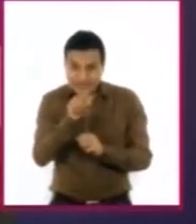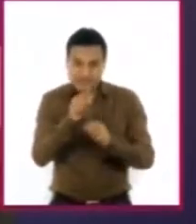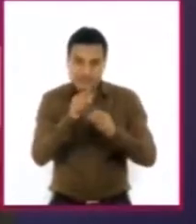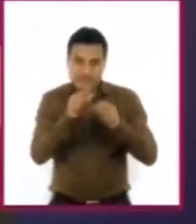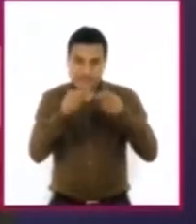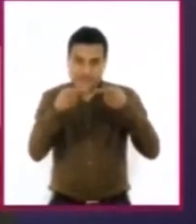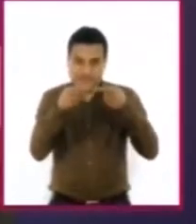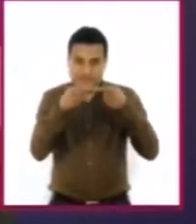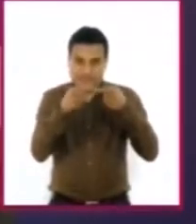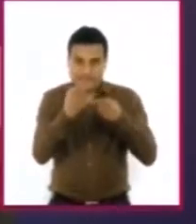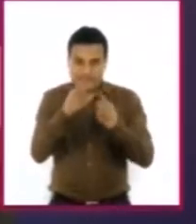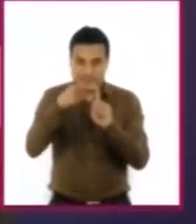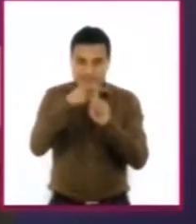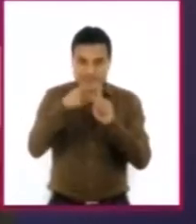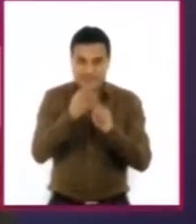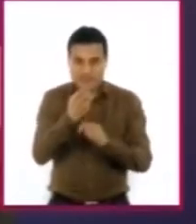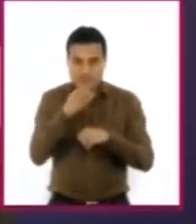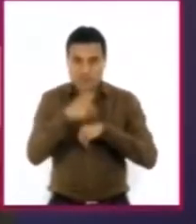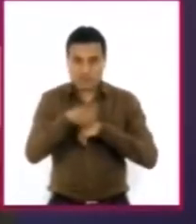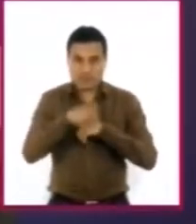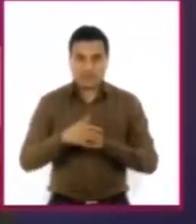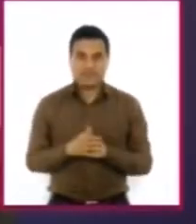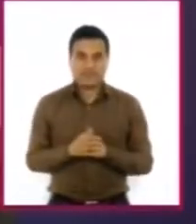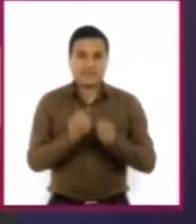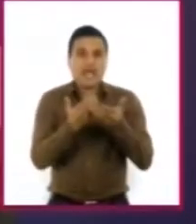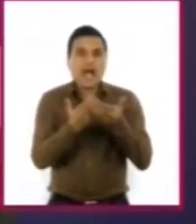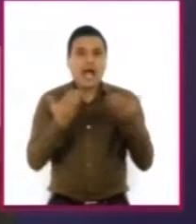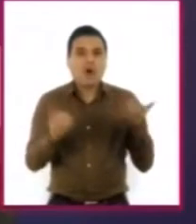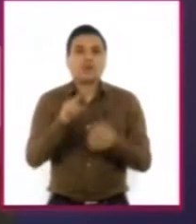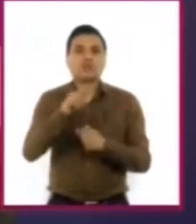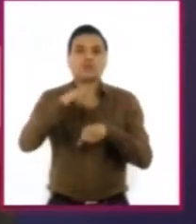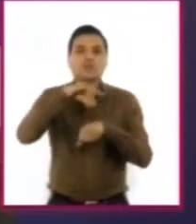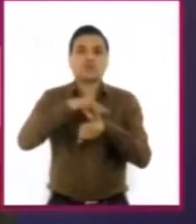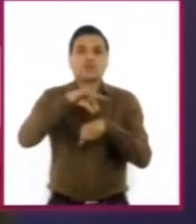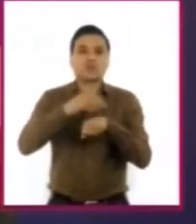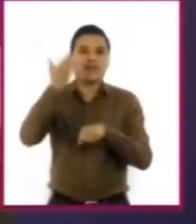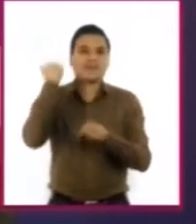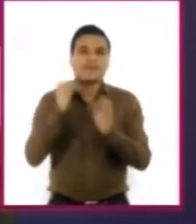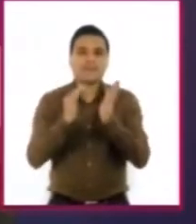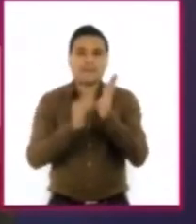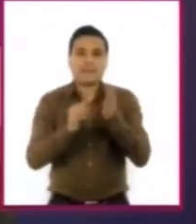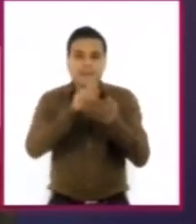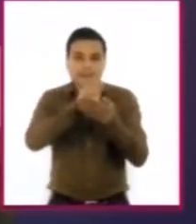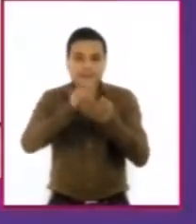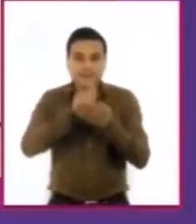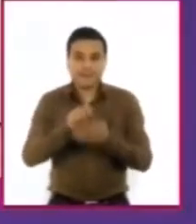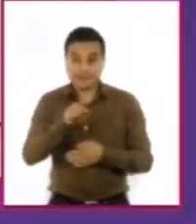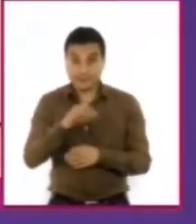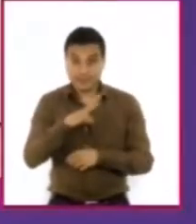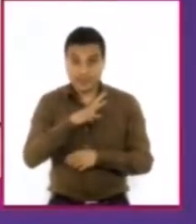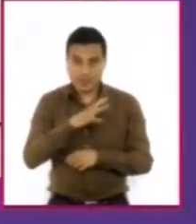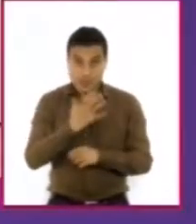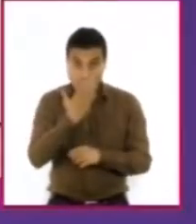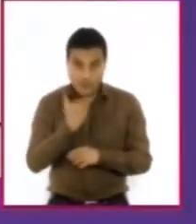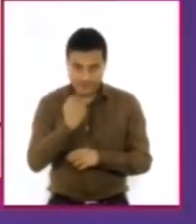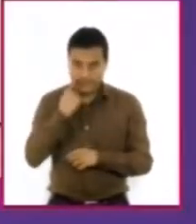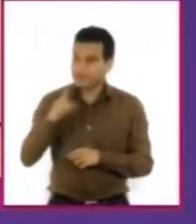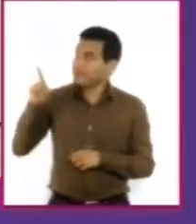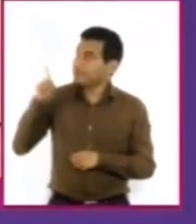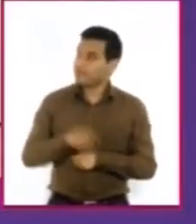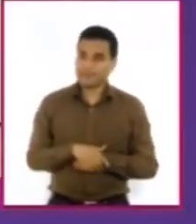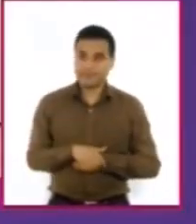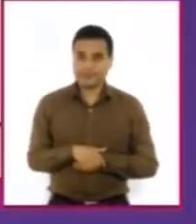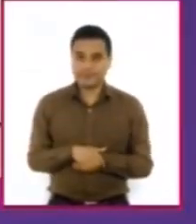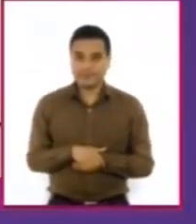Ahora revisa la receta o certificado médico. Si no lo tienes a la mano, observa la imagen. En el apartado que